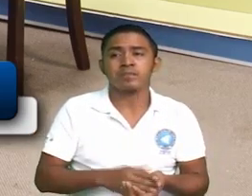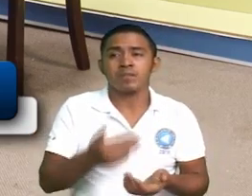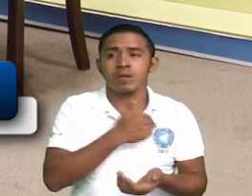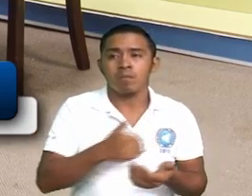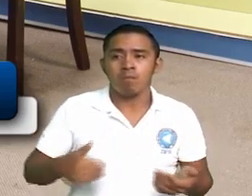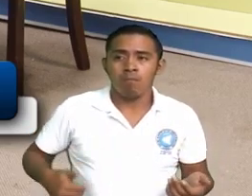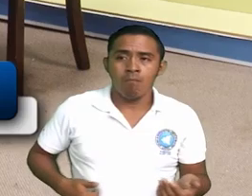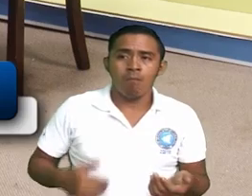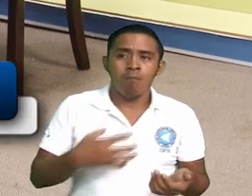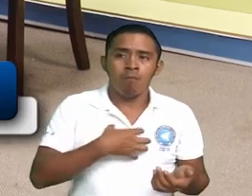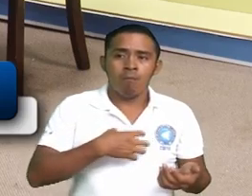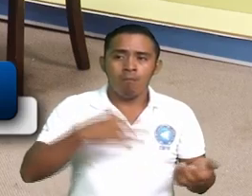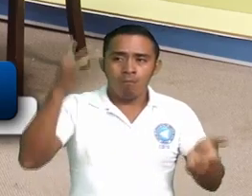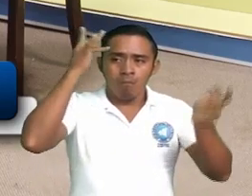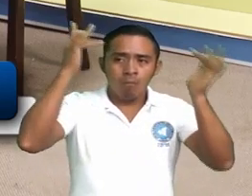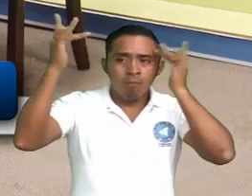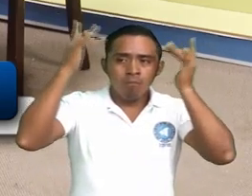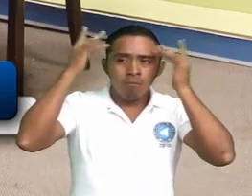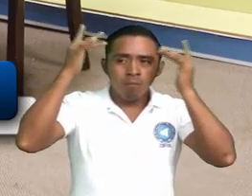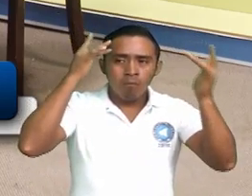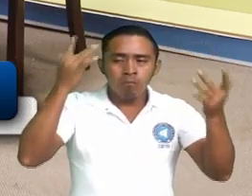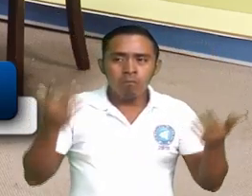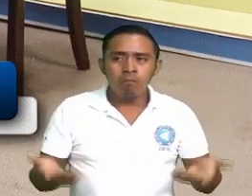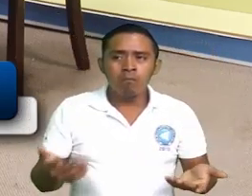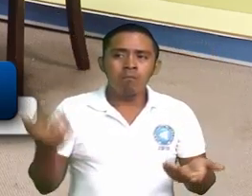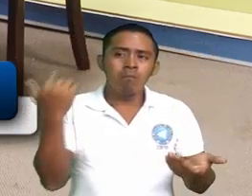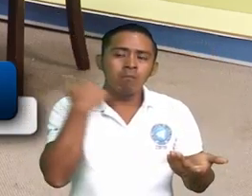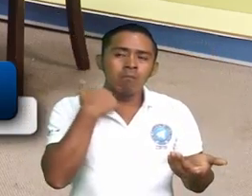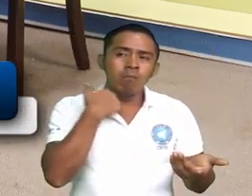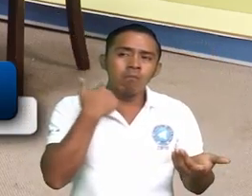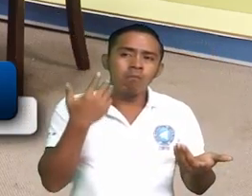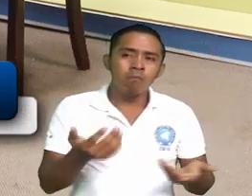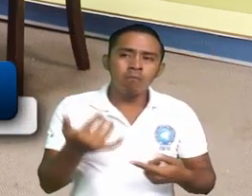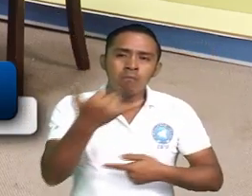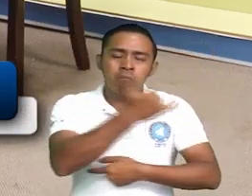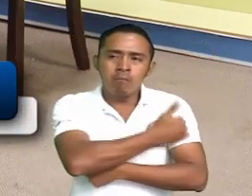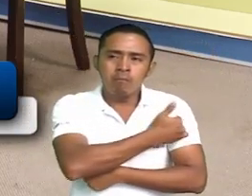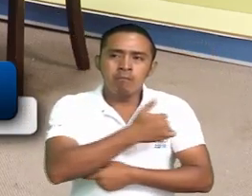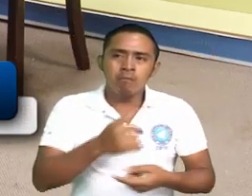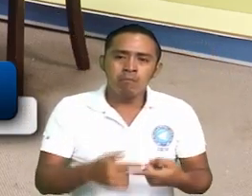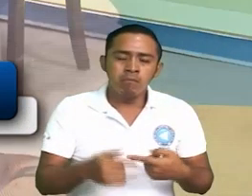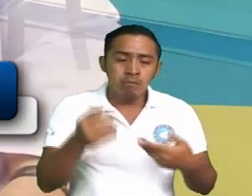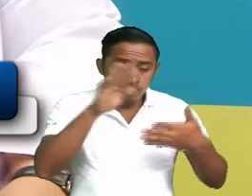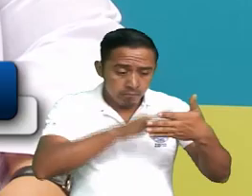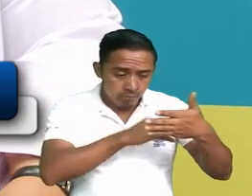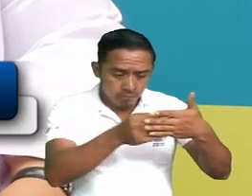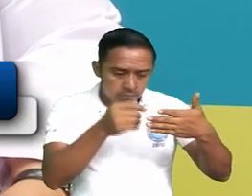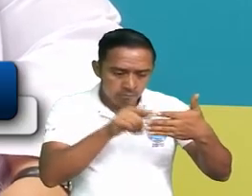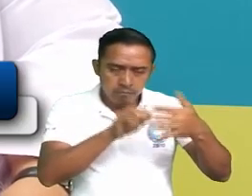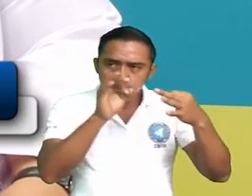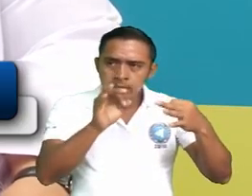ministerio, dentro de la preocupación, ¿verdad? Nosotros estamos también aplicando vacunas y actualizando esquemas en esos niños de